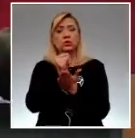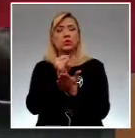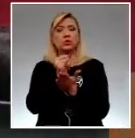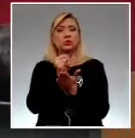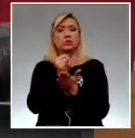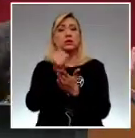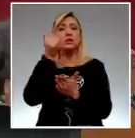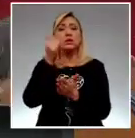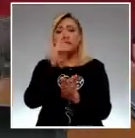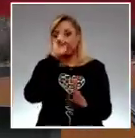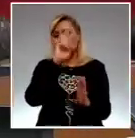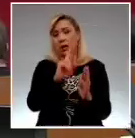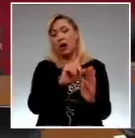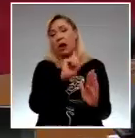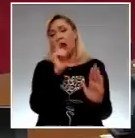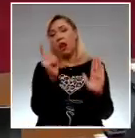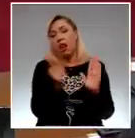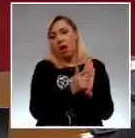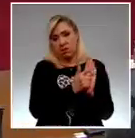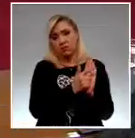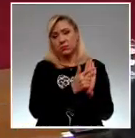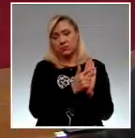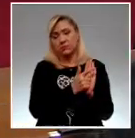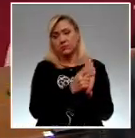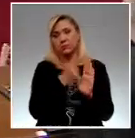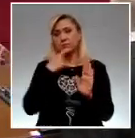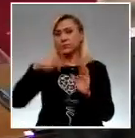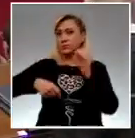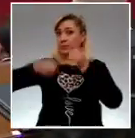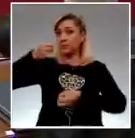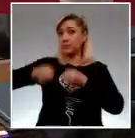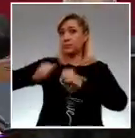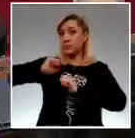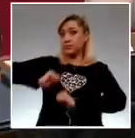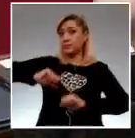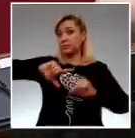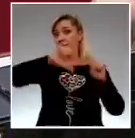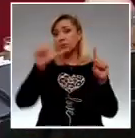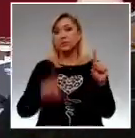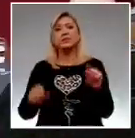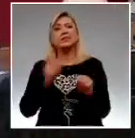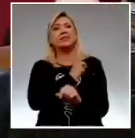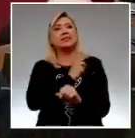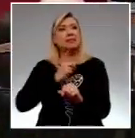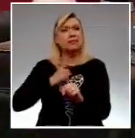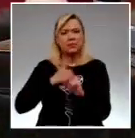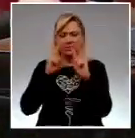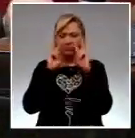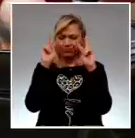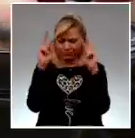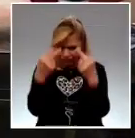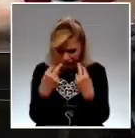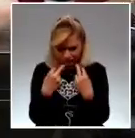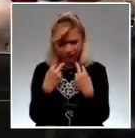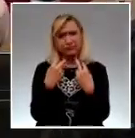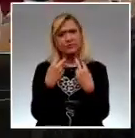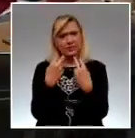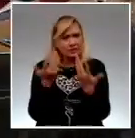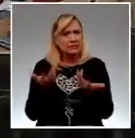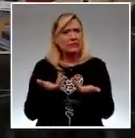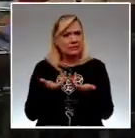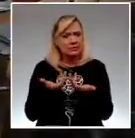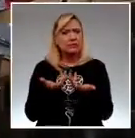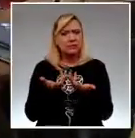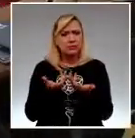ministra Piña Hernández subrayó que desde el Poder Judicial se debe incentivar la autocrítica, pues es su deber cumplir con las personas que acuden a